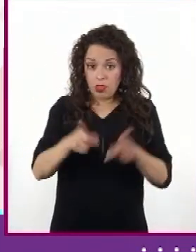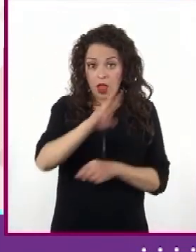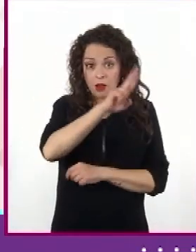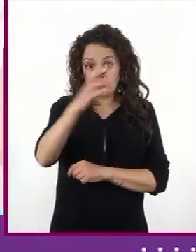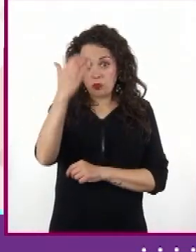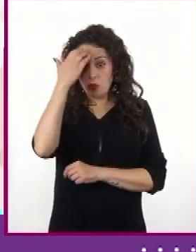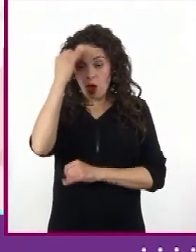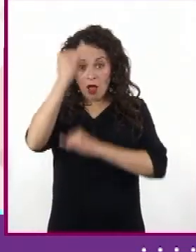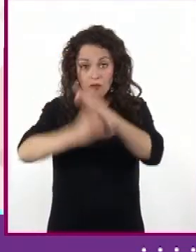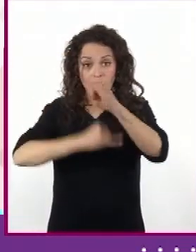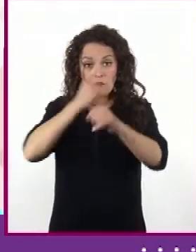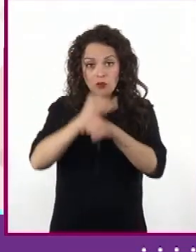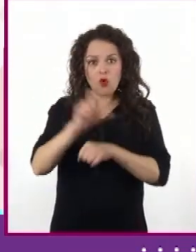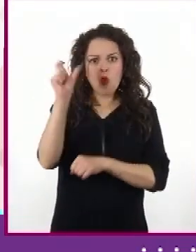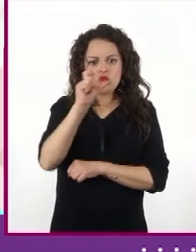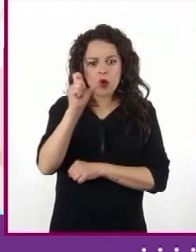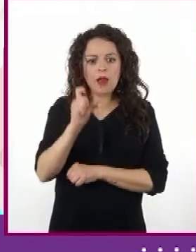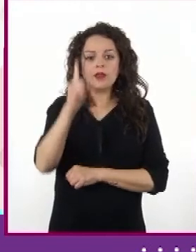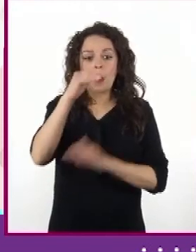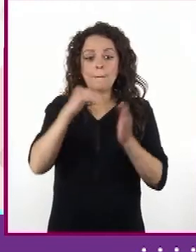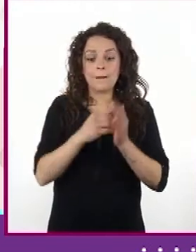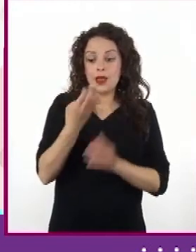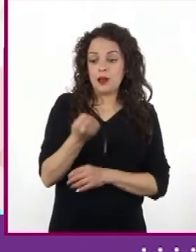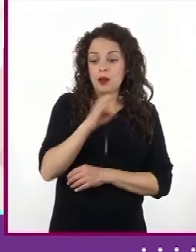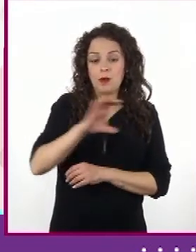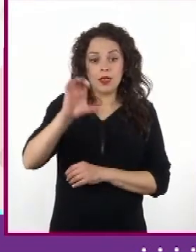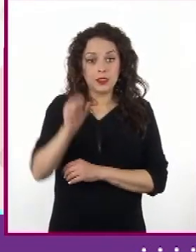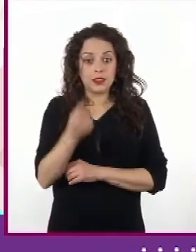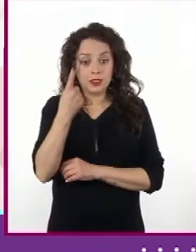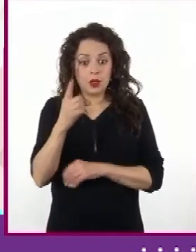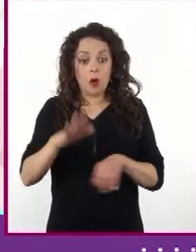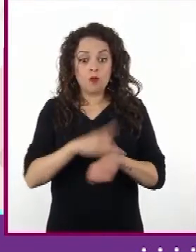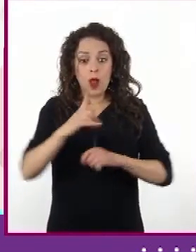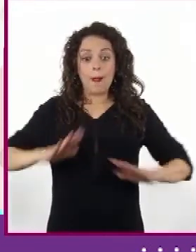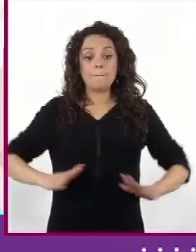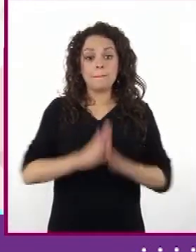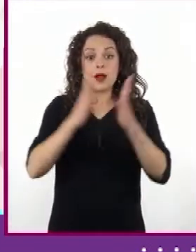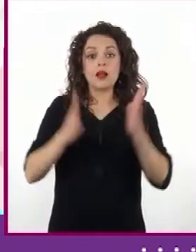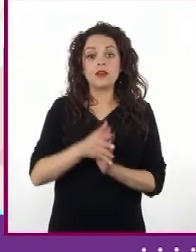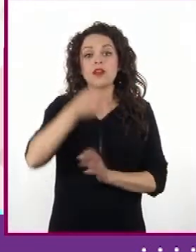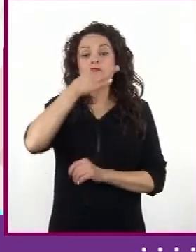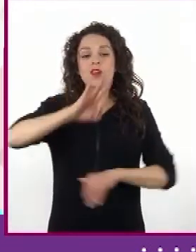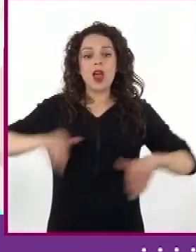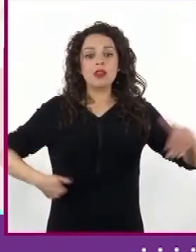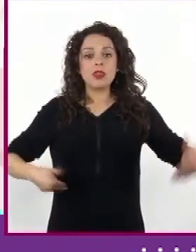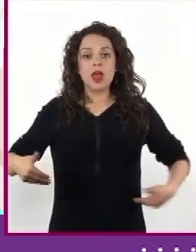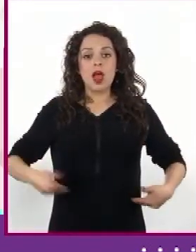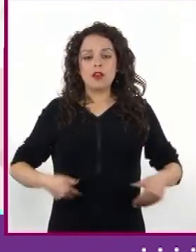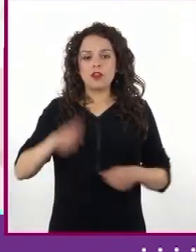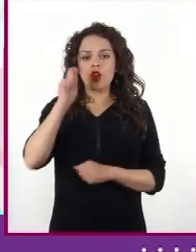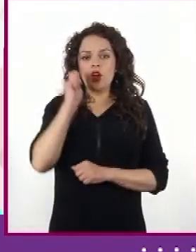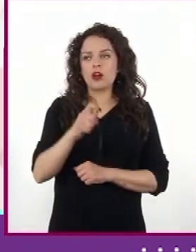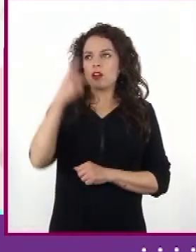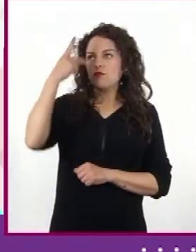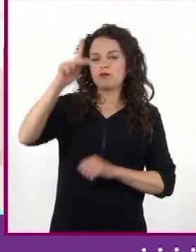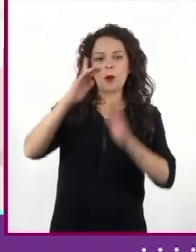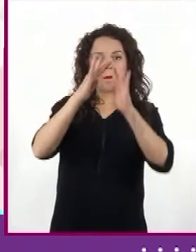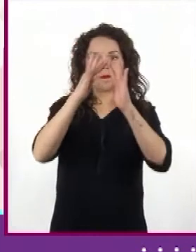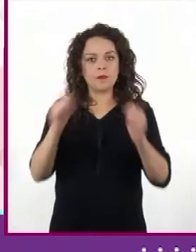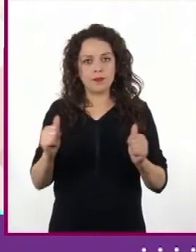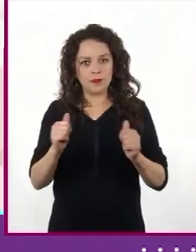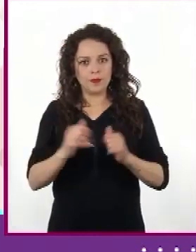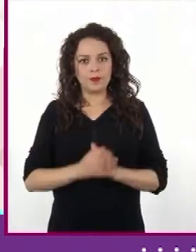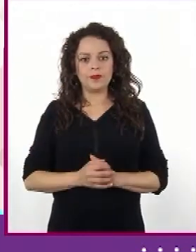en 1961, al participar en el Festival de Teatro de las Naciones de París. Antes de ser